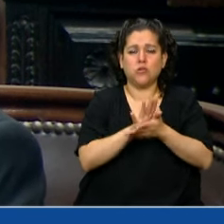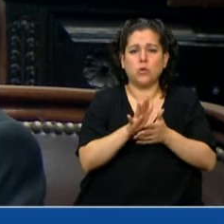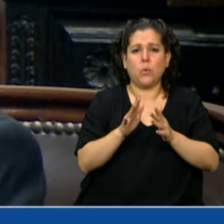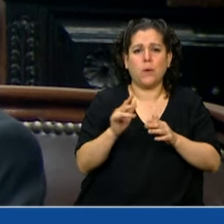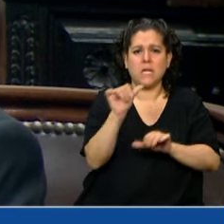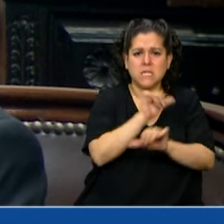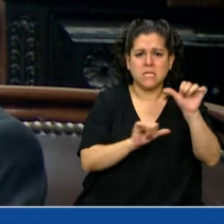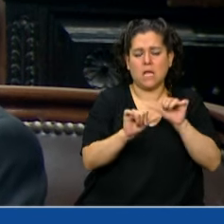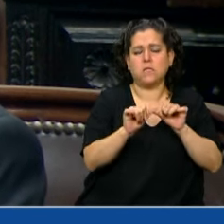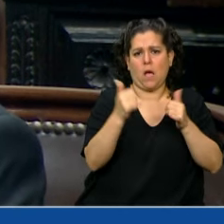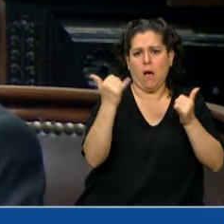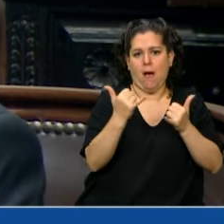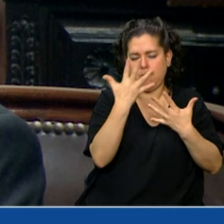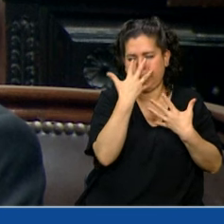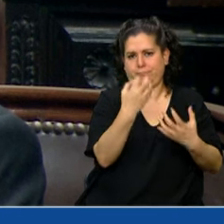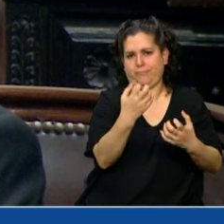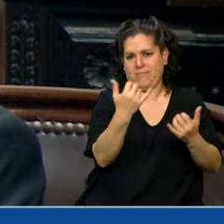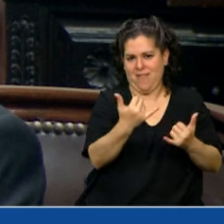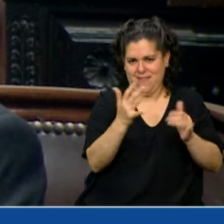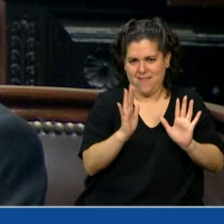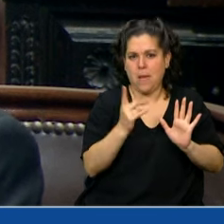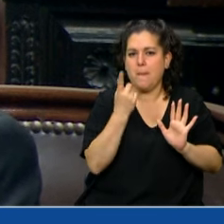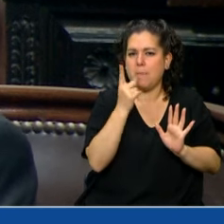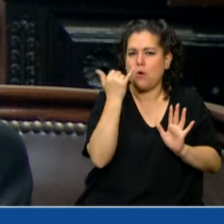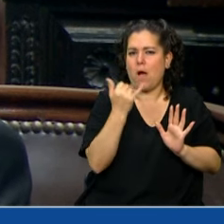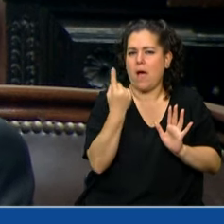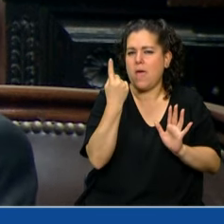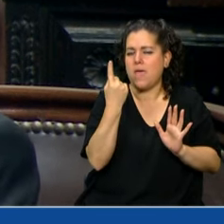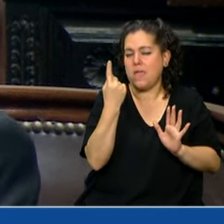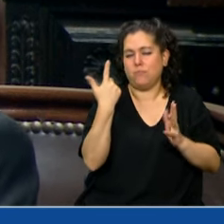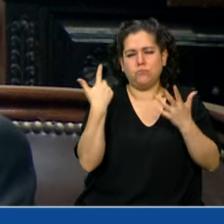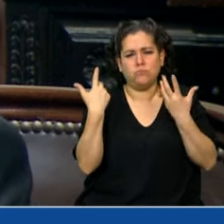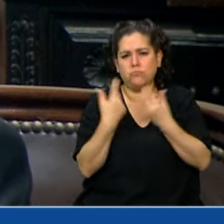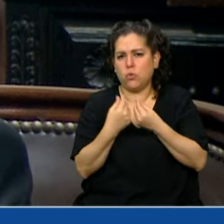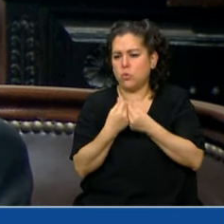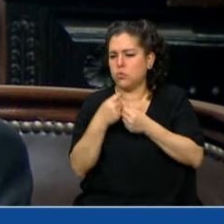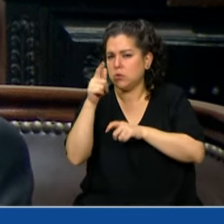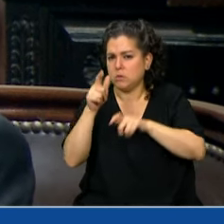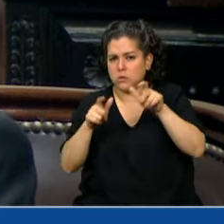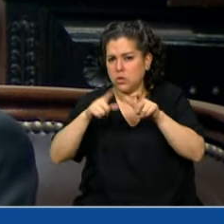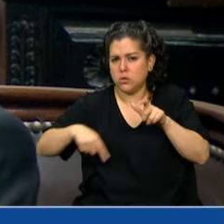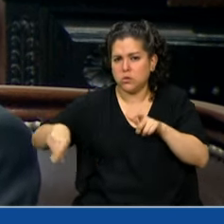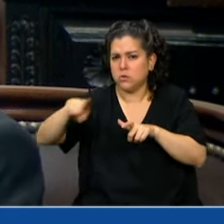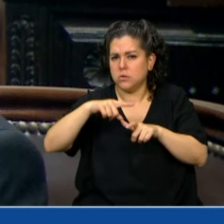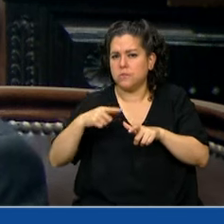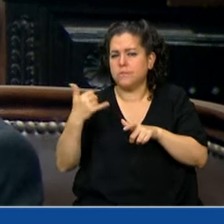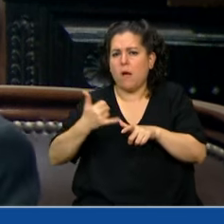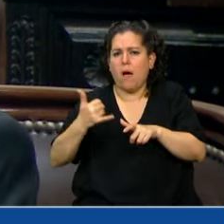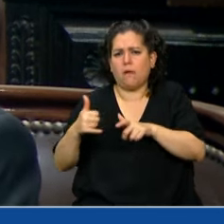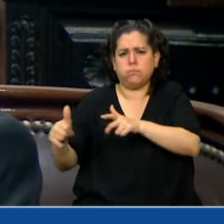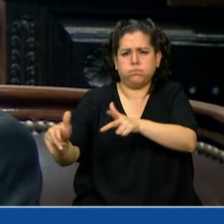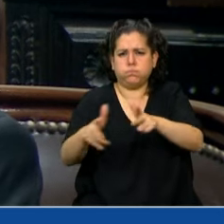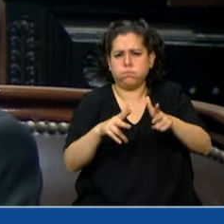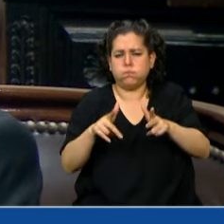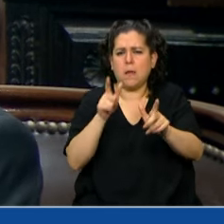gran atractivo Pero hay una abundancia en la jerga y una abundancia